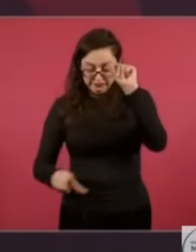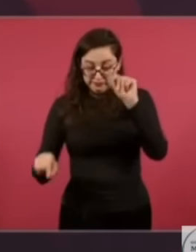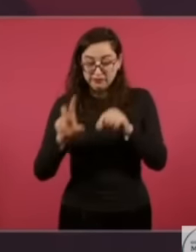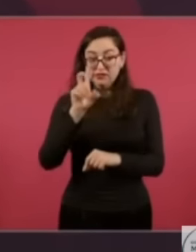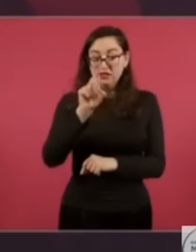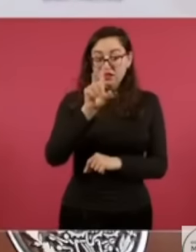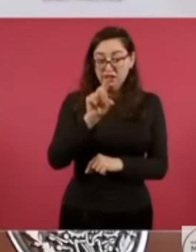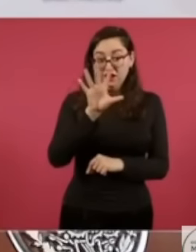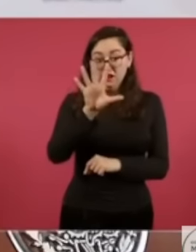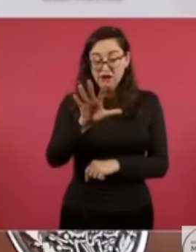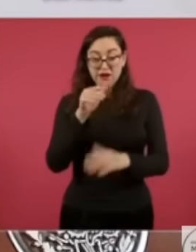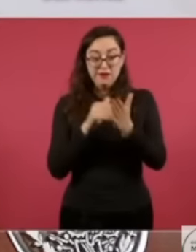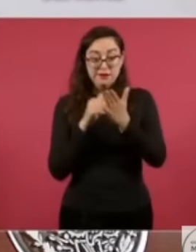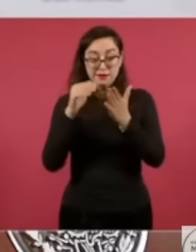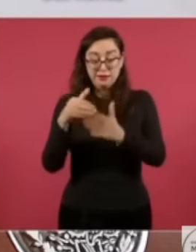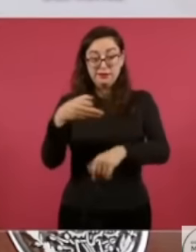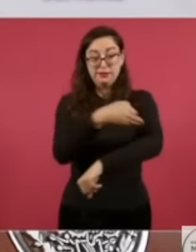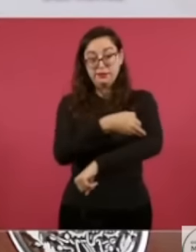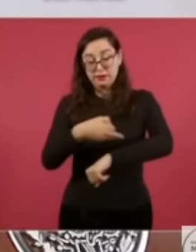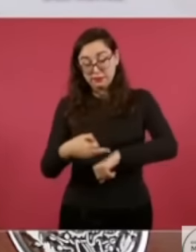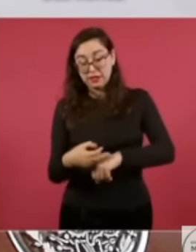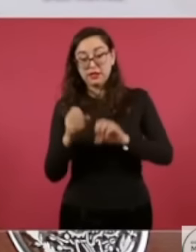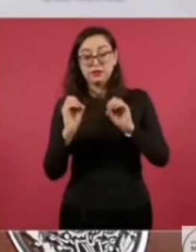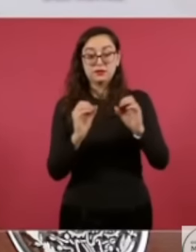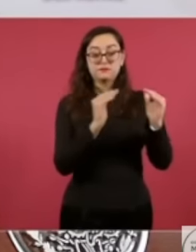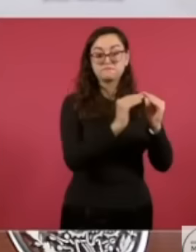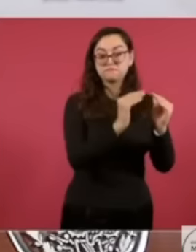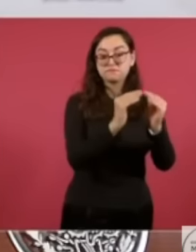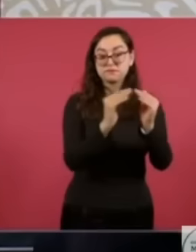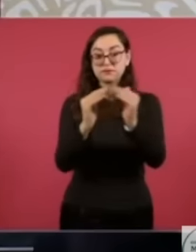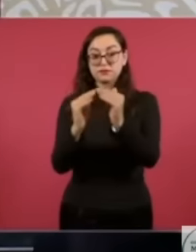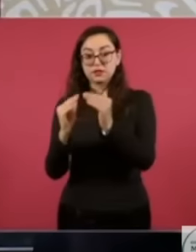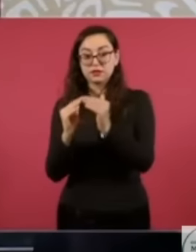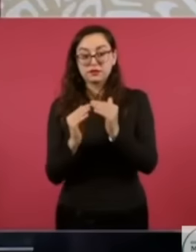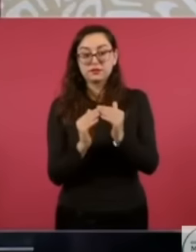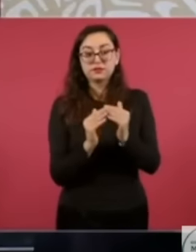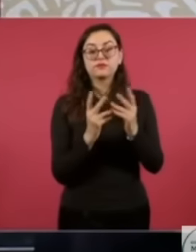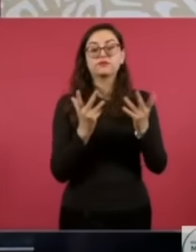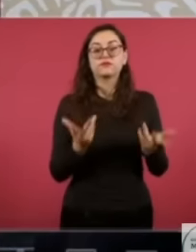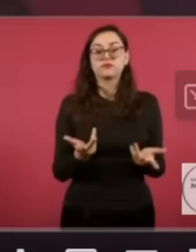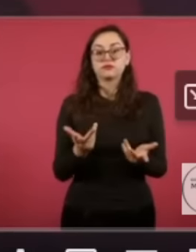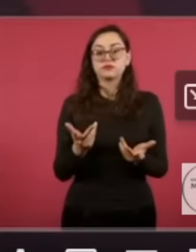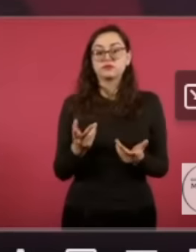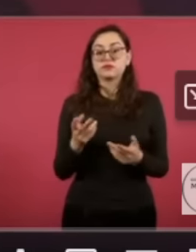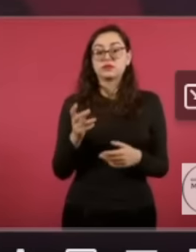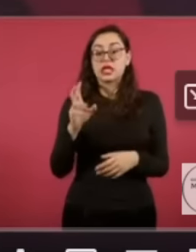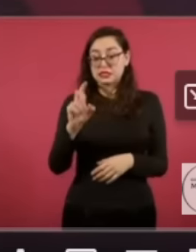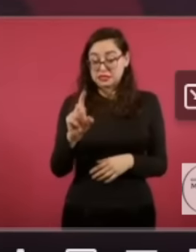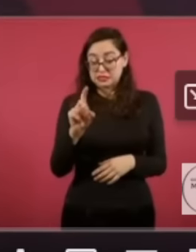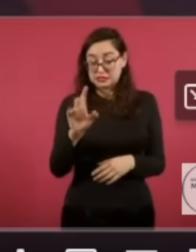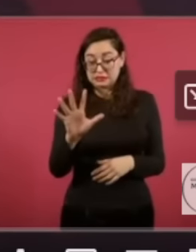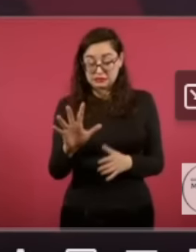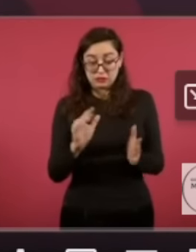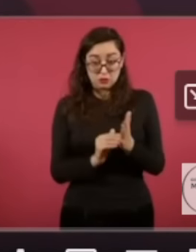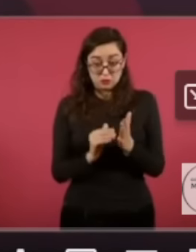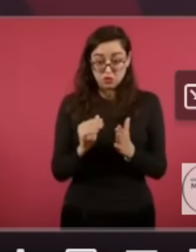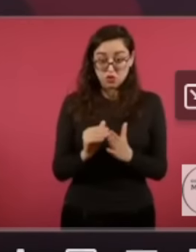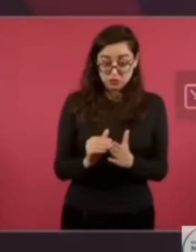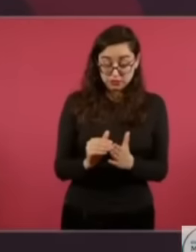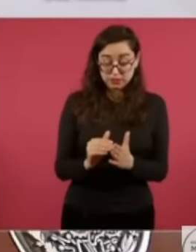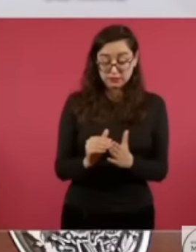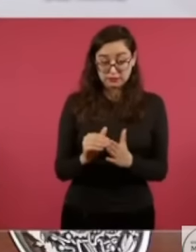toda la situación del apoyo que le tiene el México al presidente y a todo Morena y a la 4T.